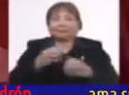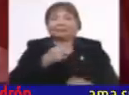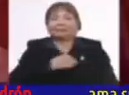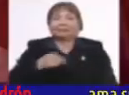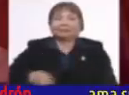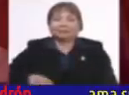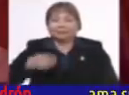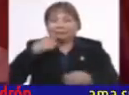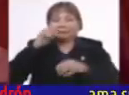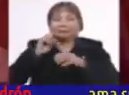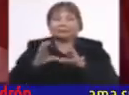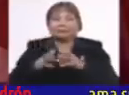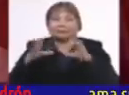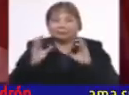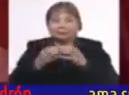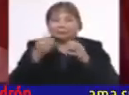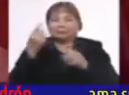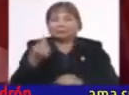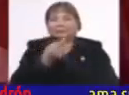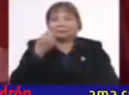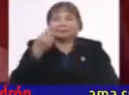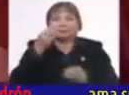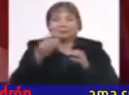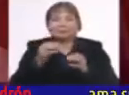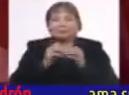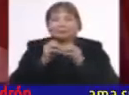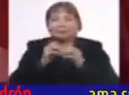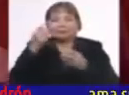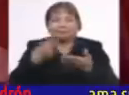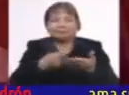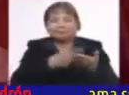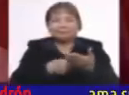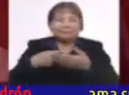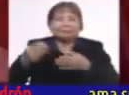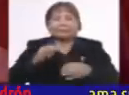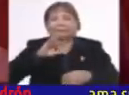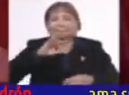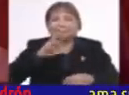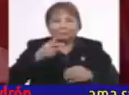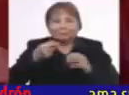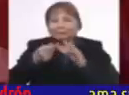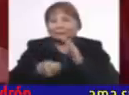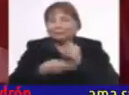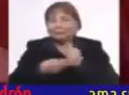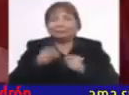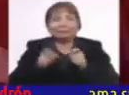se hizo un consejo única y exclusivamente para discutir los temas de seguridad ciudadano